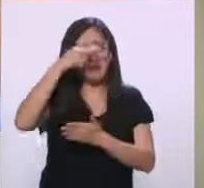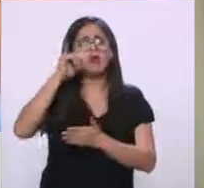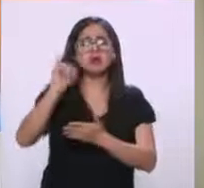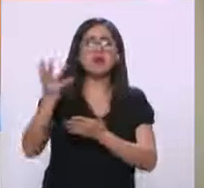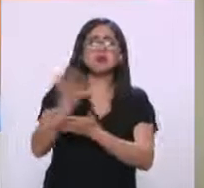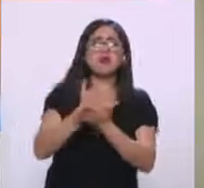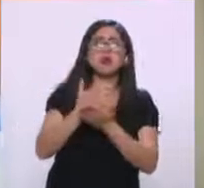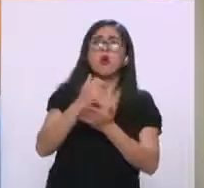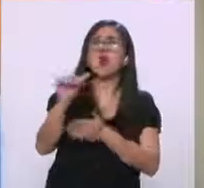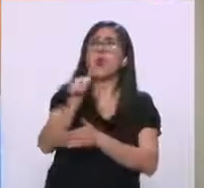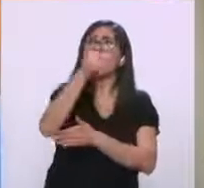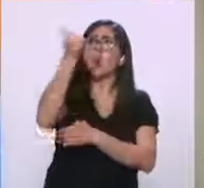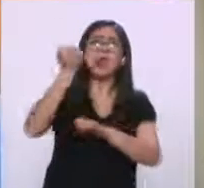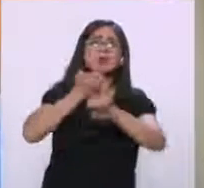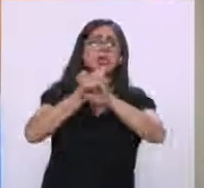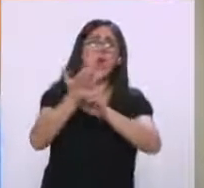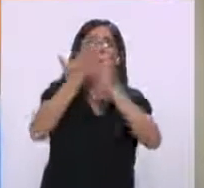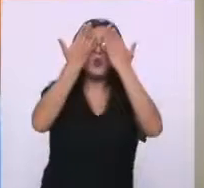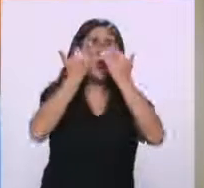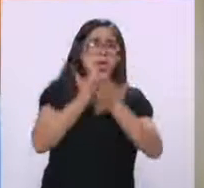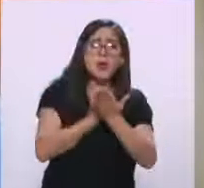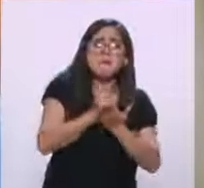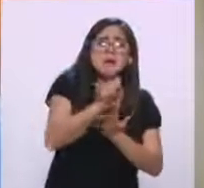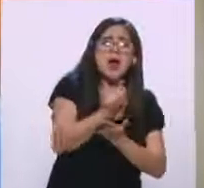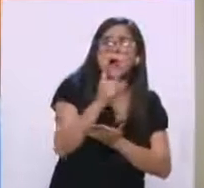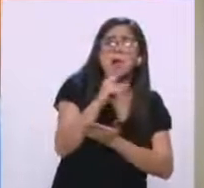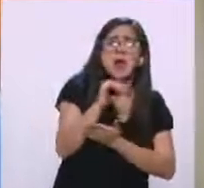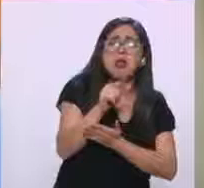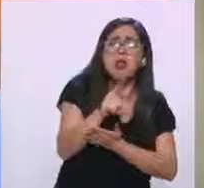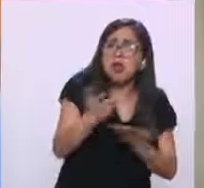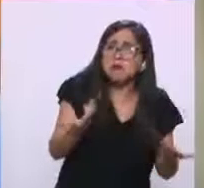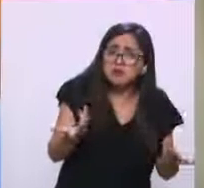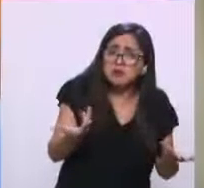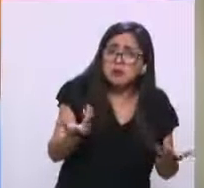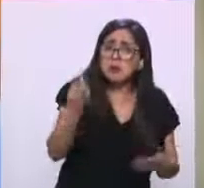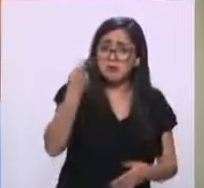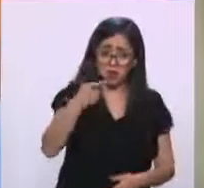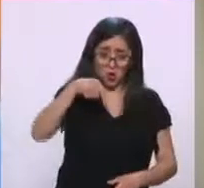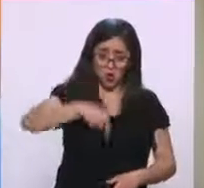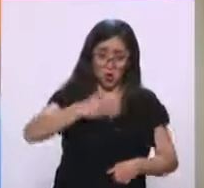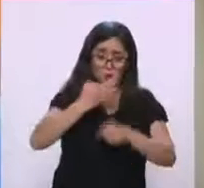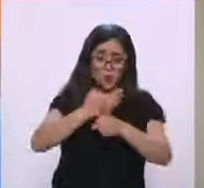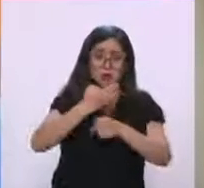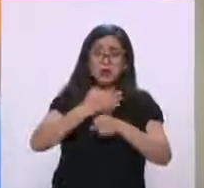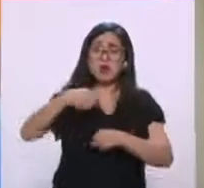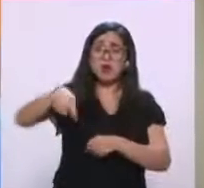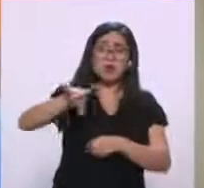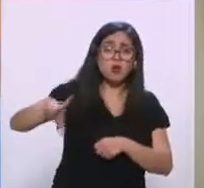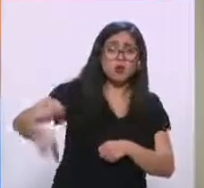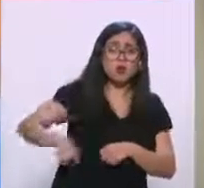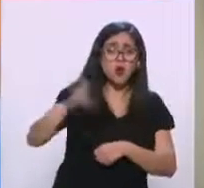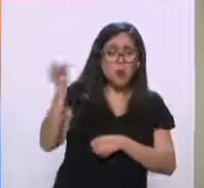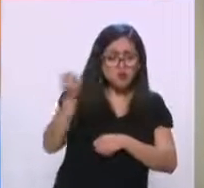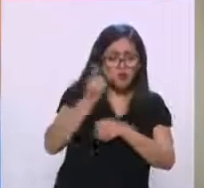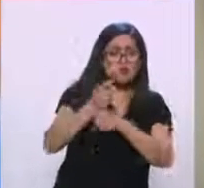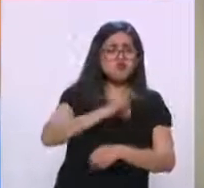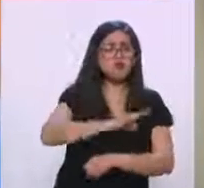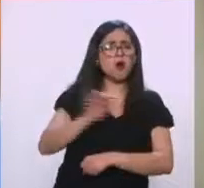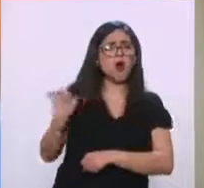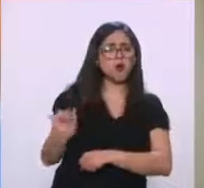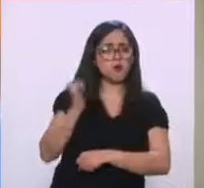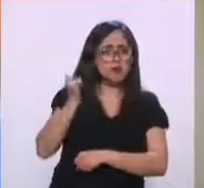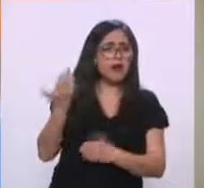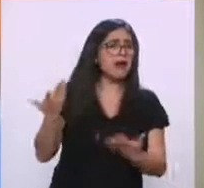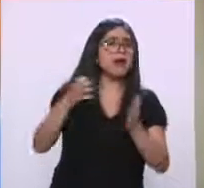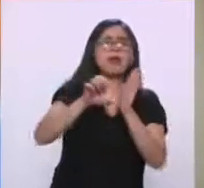cómo. Entonces creo que aquí tenemos una oportunidad de oro. En el lejano y remoto caso que algunas empresas tractoras, como